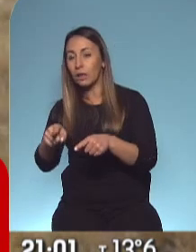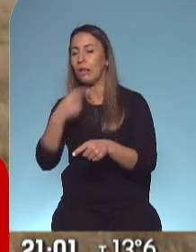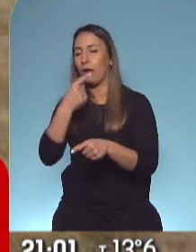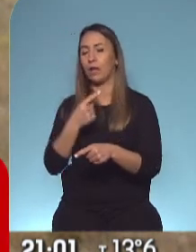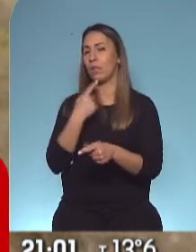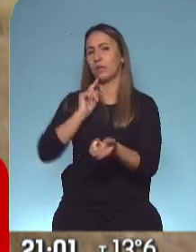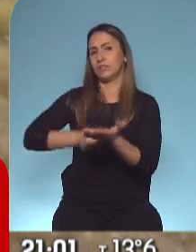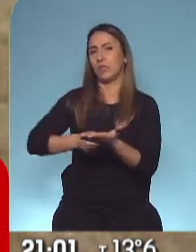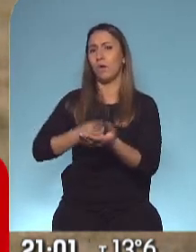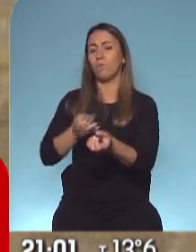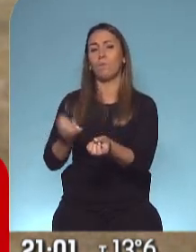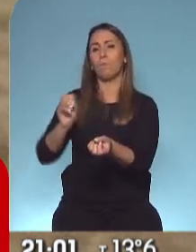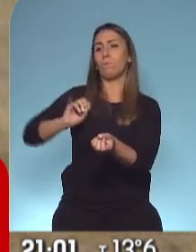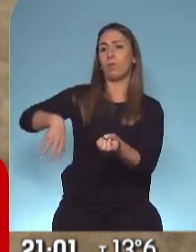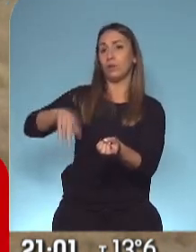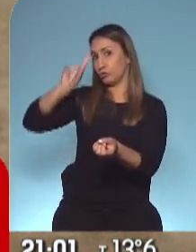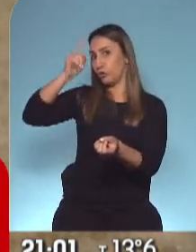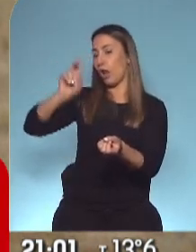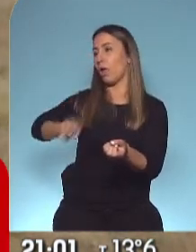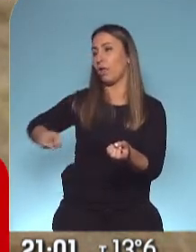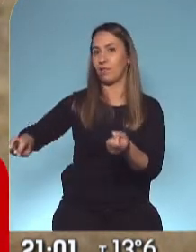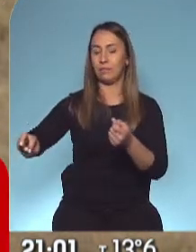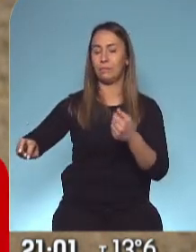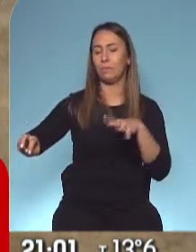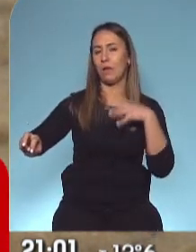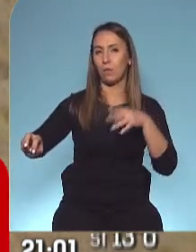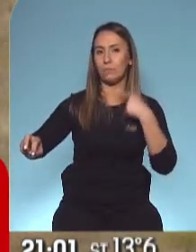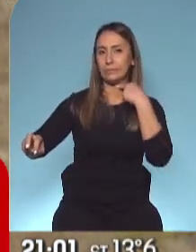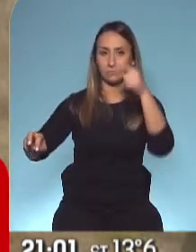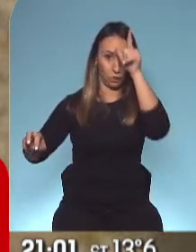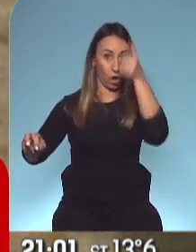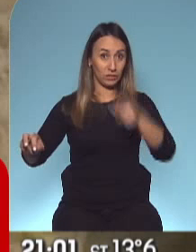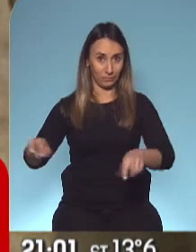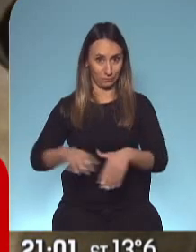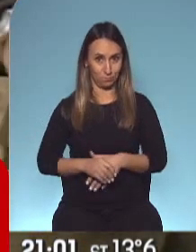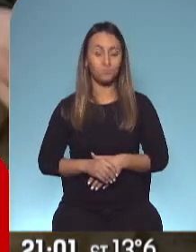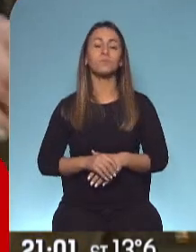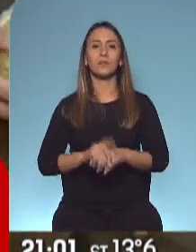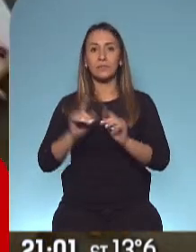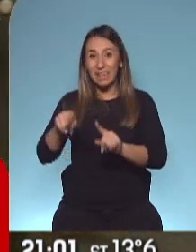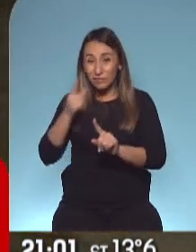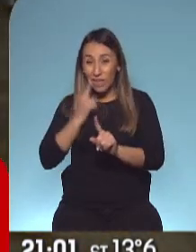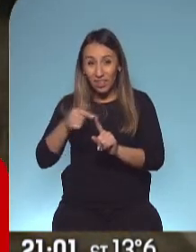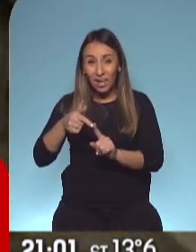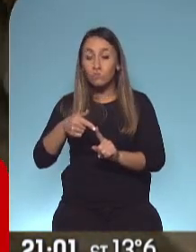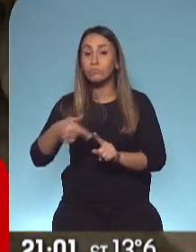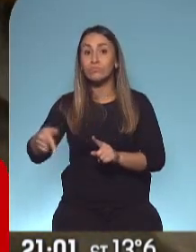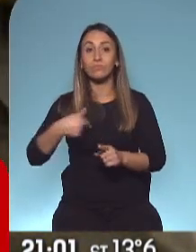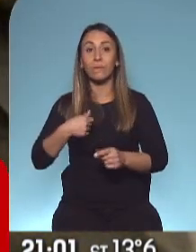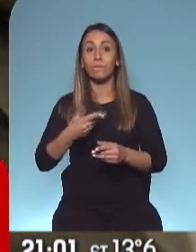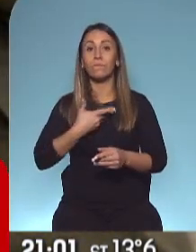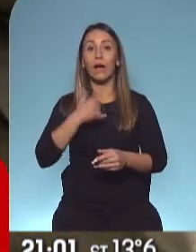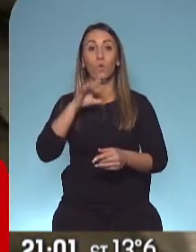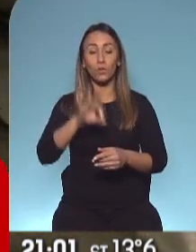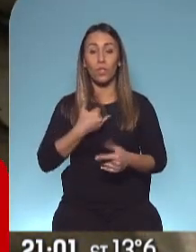hasta llegar a dicha ciudad. ¿Qué pasó ese día y en dónde está Facundo? Muchas son las preguntas, faltan aún